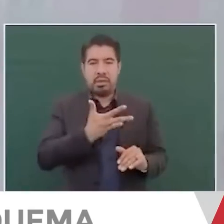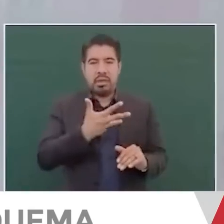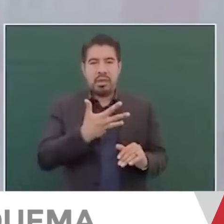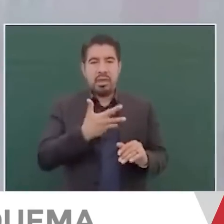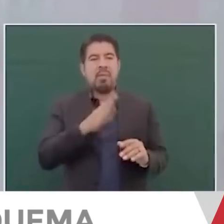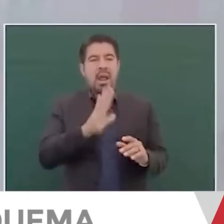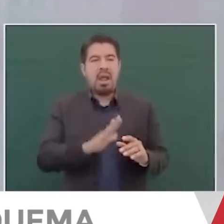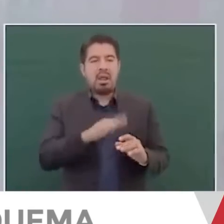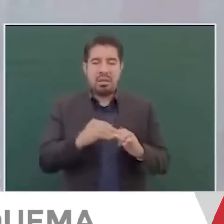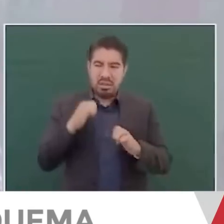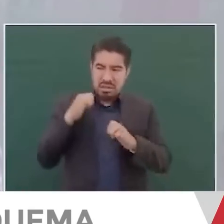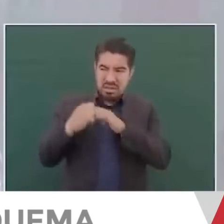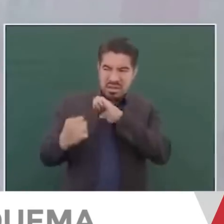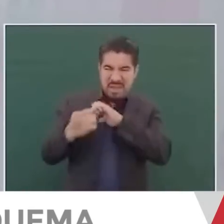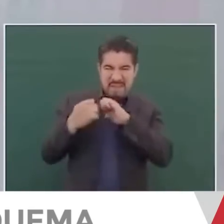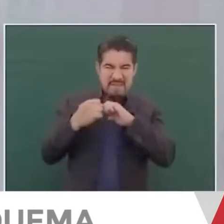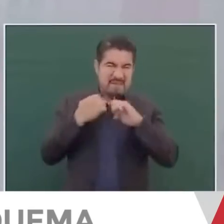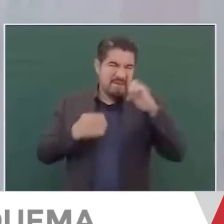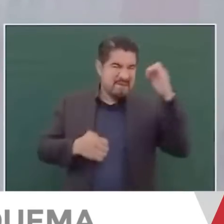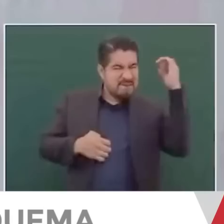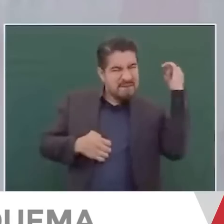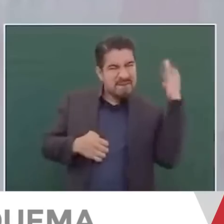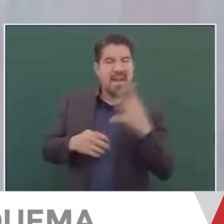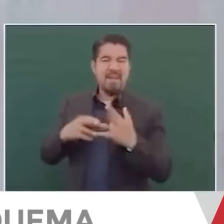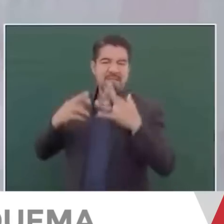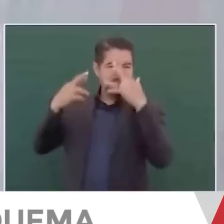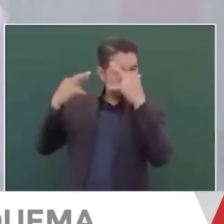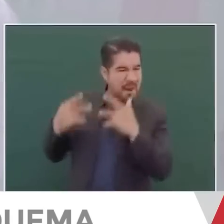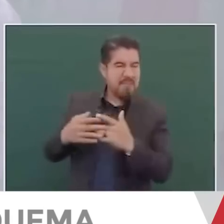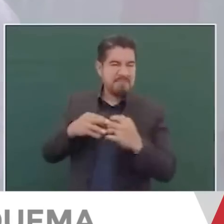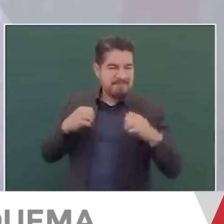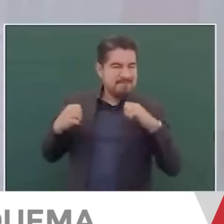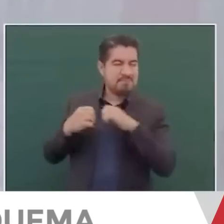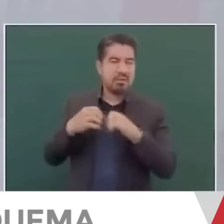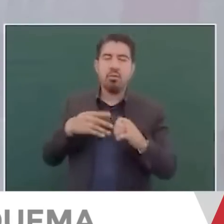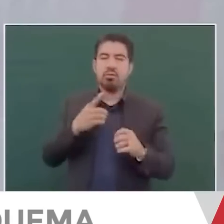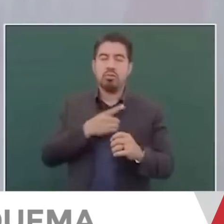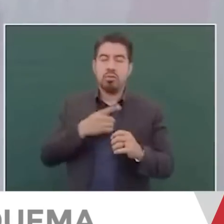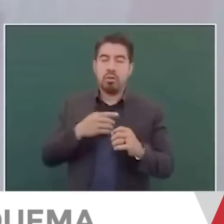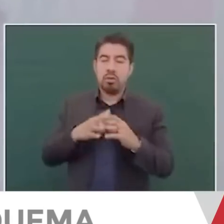a destruir no como adversarios a vencer